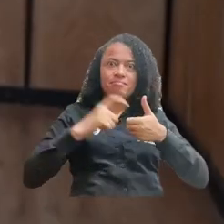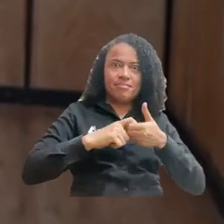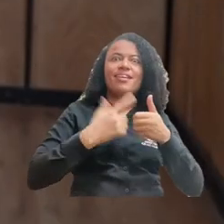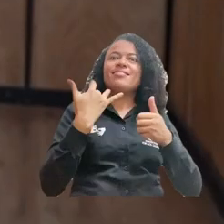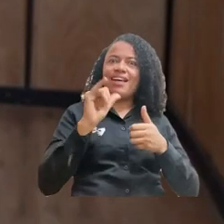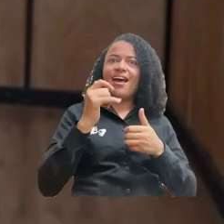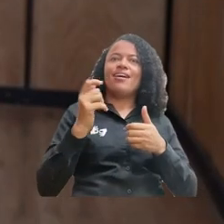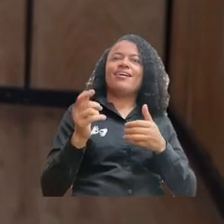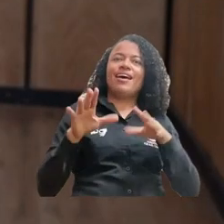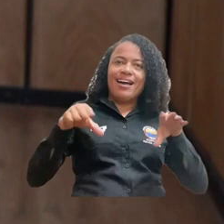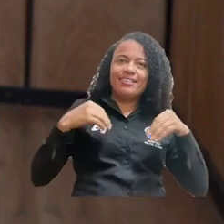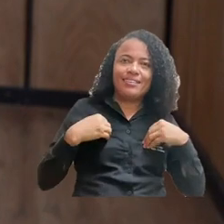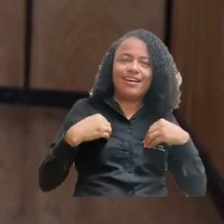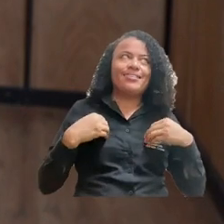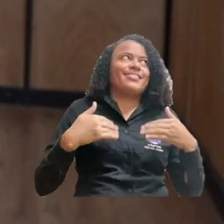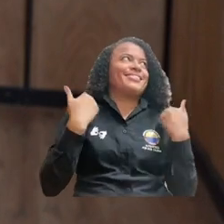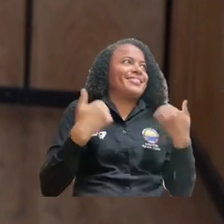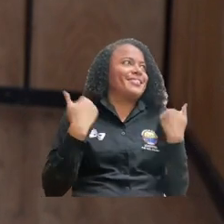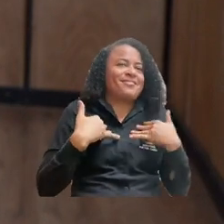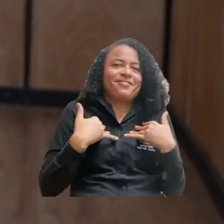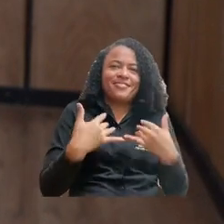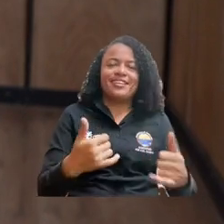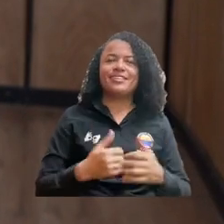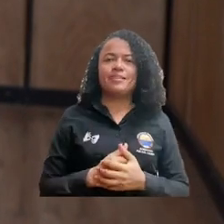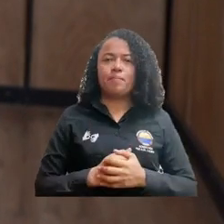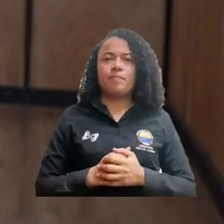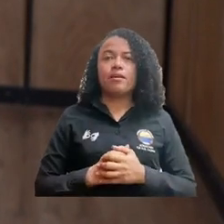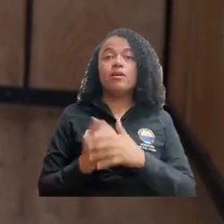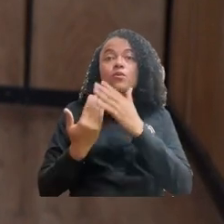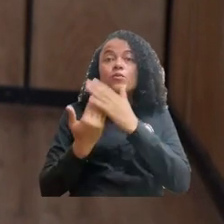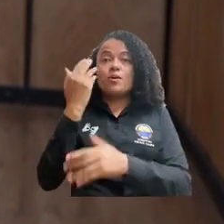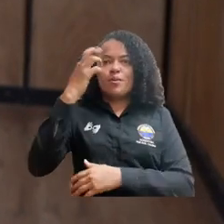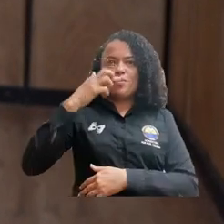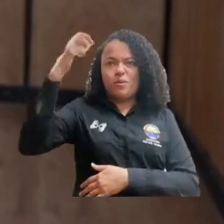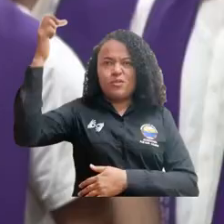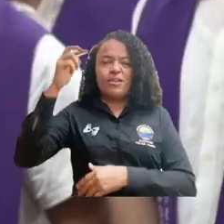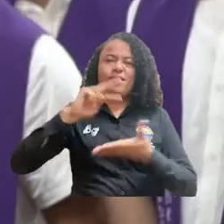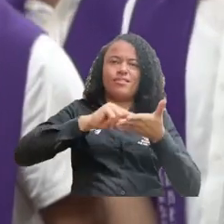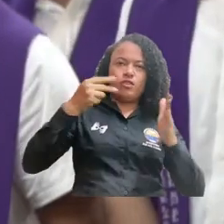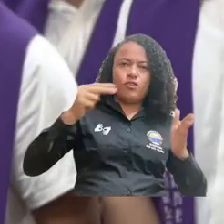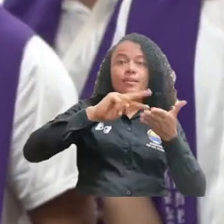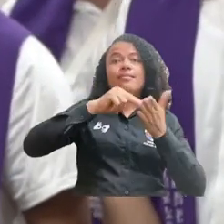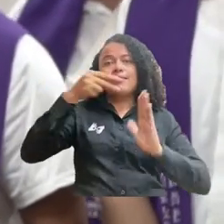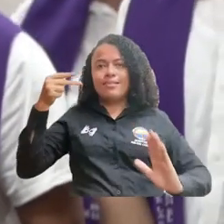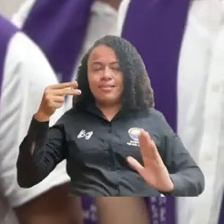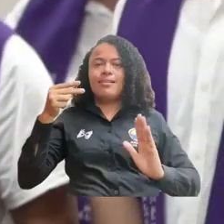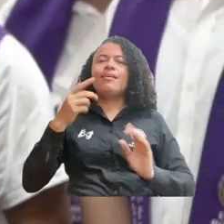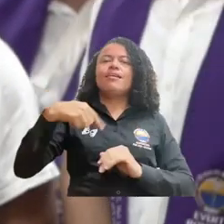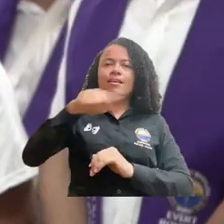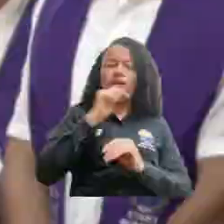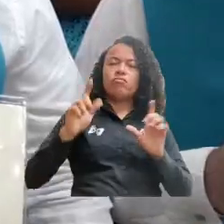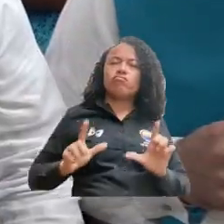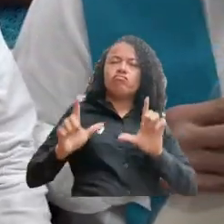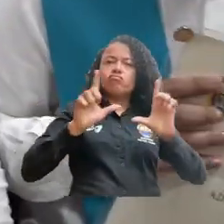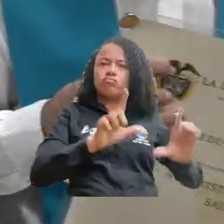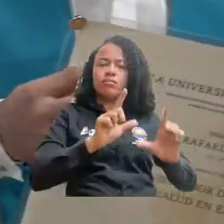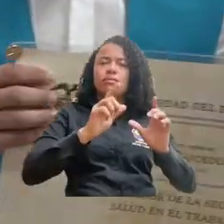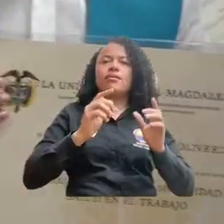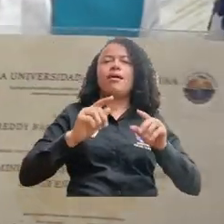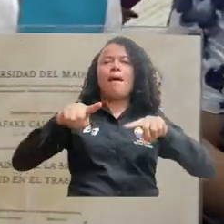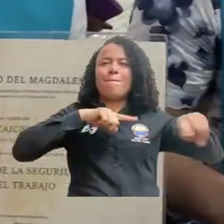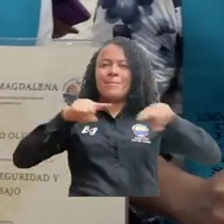vi el mensaje de admisión de que fui recibida fue una alegría bastante grande para mí. Los nuevos profesionales, tecnólogos y